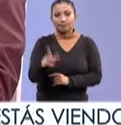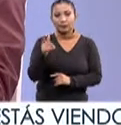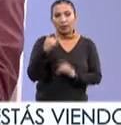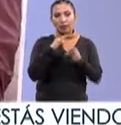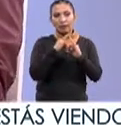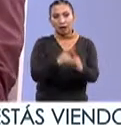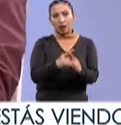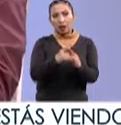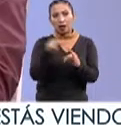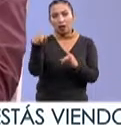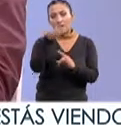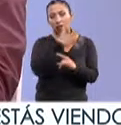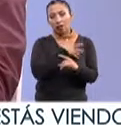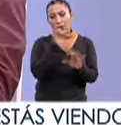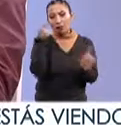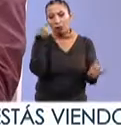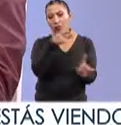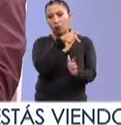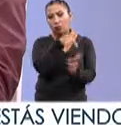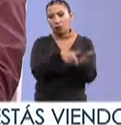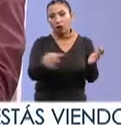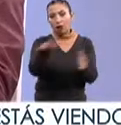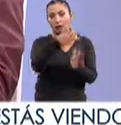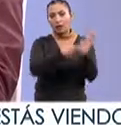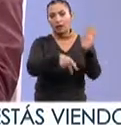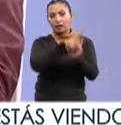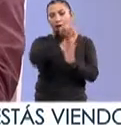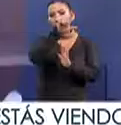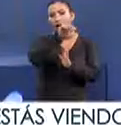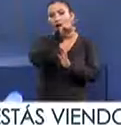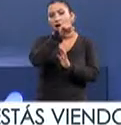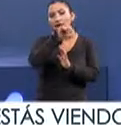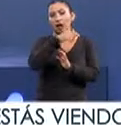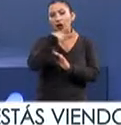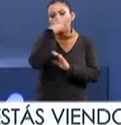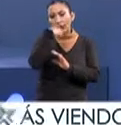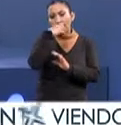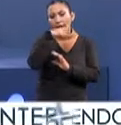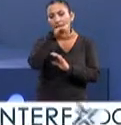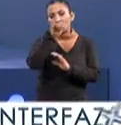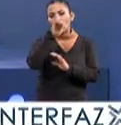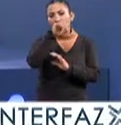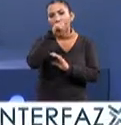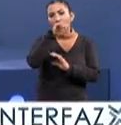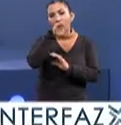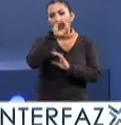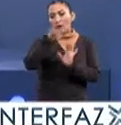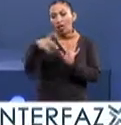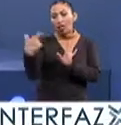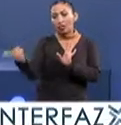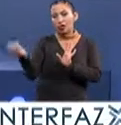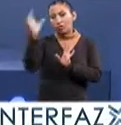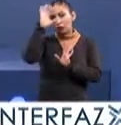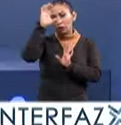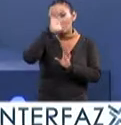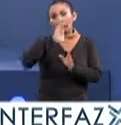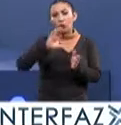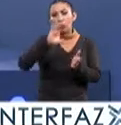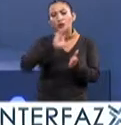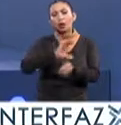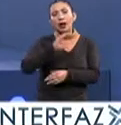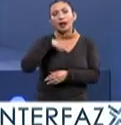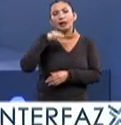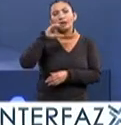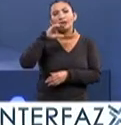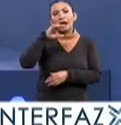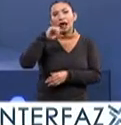La feria va a tener como sede la Plaza Lázaro Cárdenas en Zacatenco. Está a un lado del Centro Cultural Jaime Torres Bodet, mejor